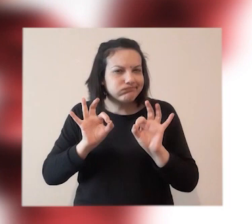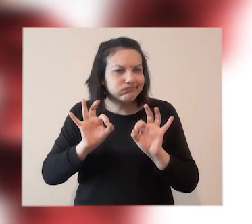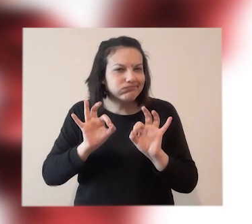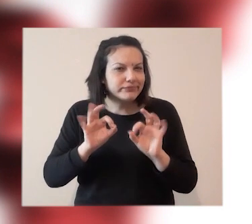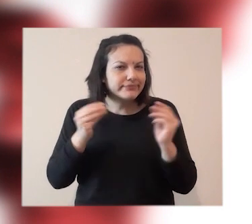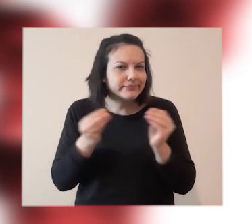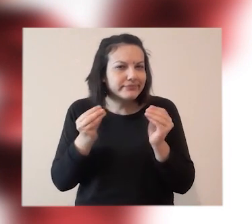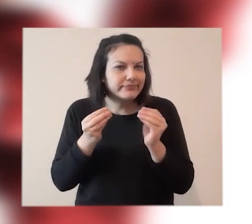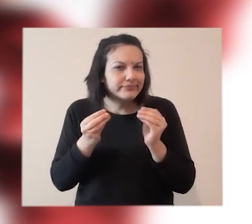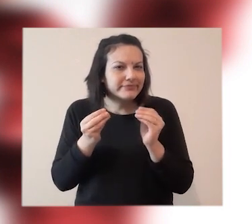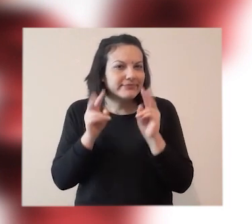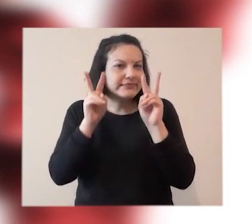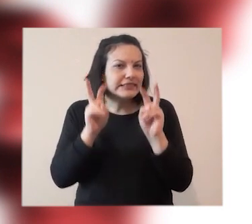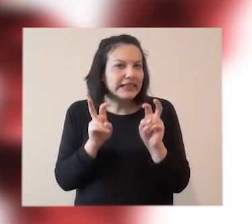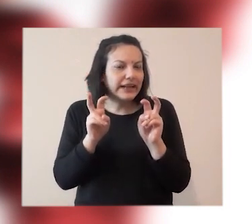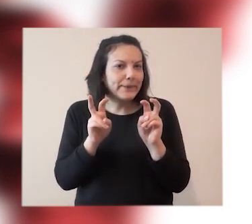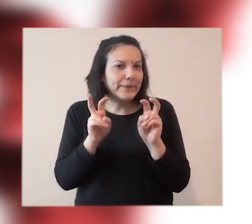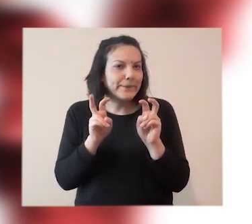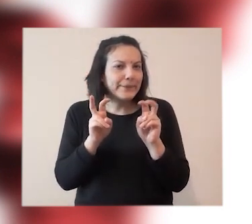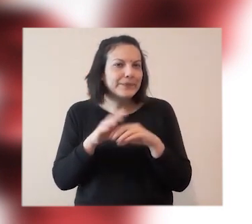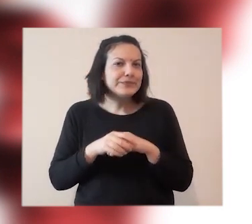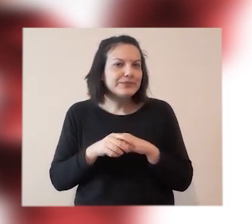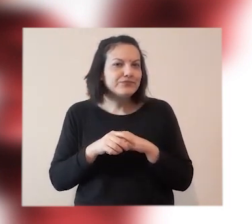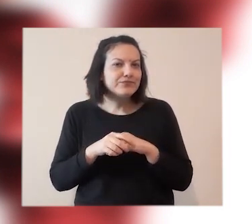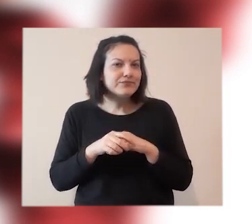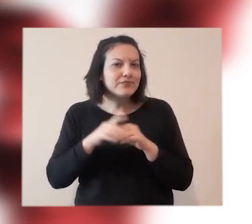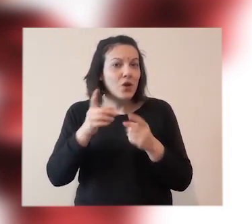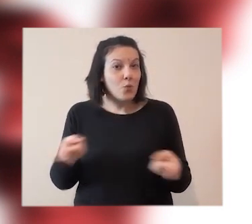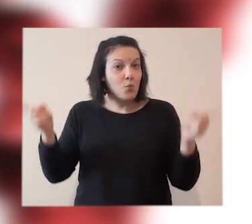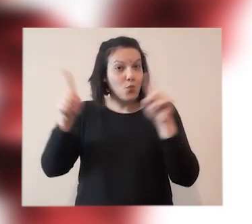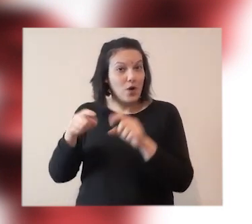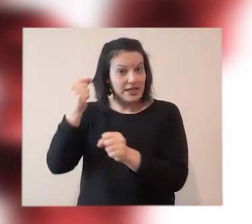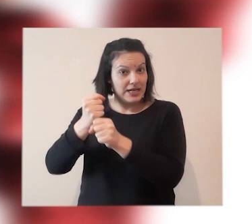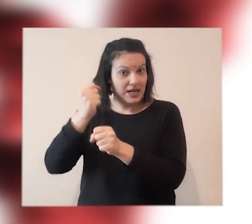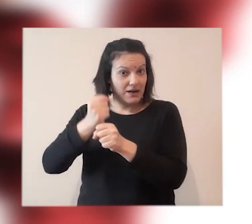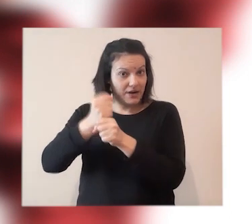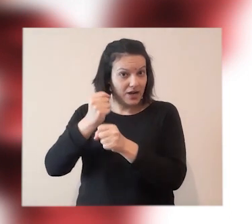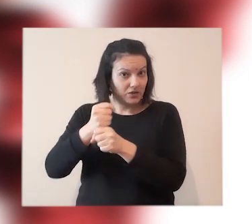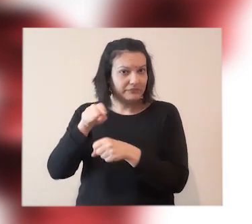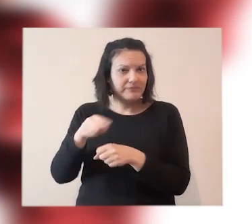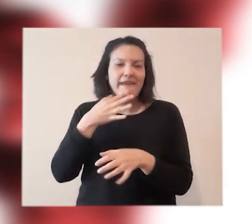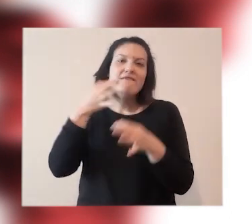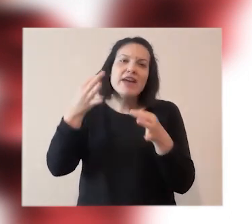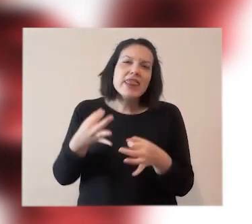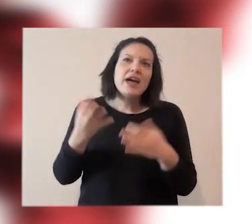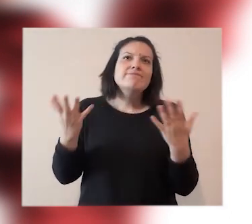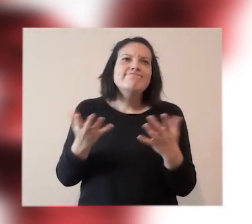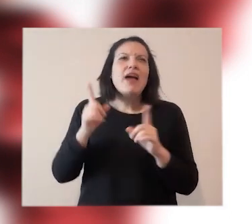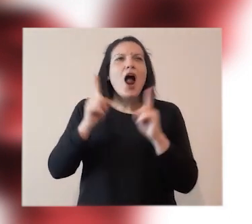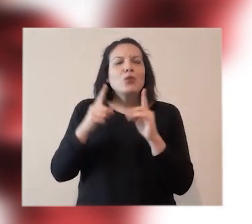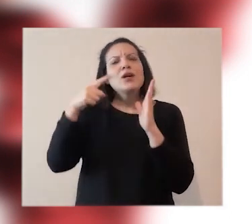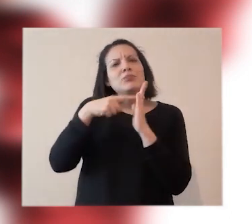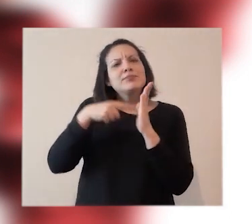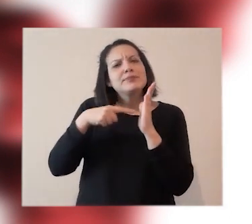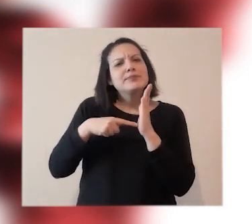con la cuestión que tiene que ver con el regreso al ámbito laboral, y que en realidad es un trabajo o son acciones que uno no